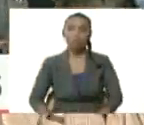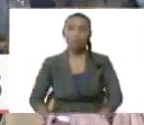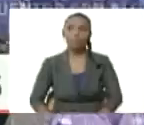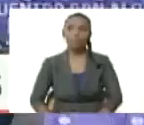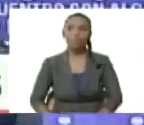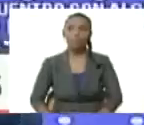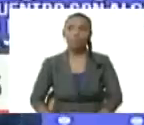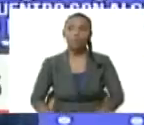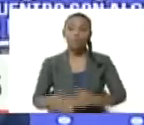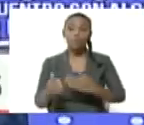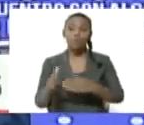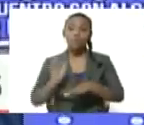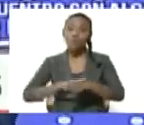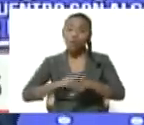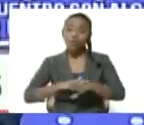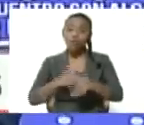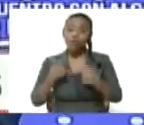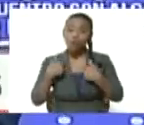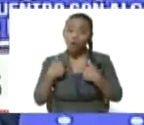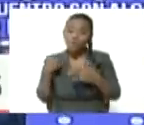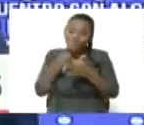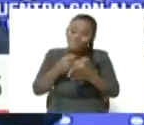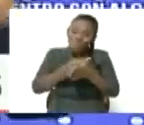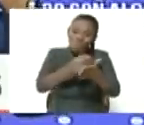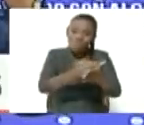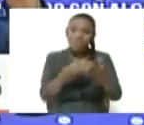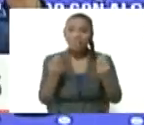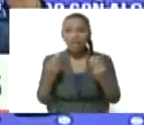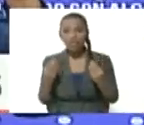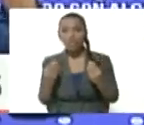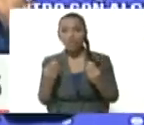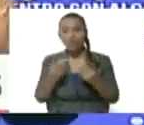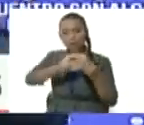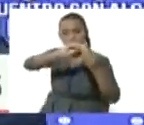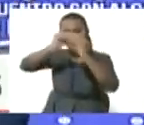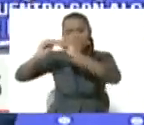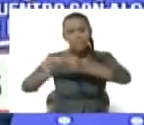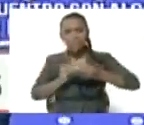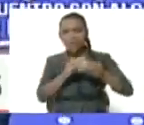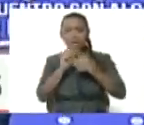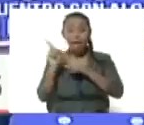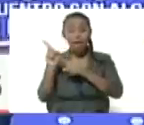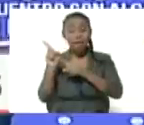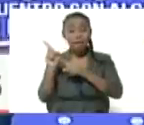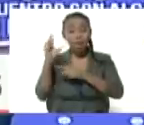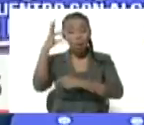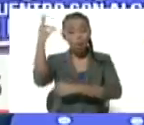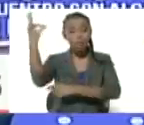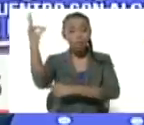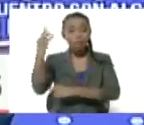Por eso es que he insistido tanto en la configuración de este Consejo